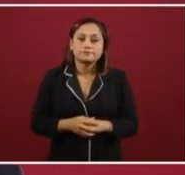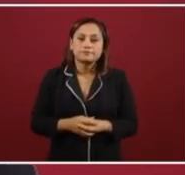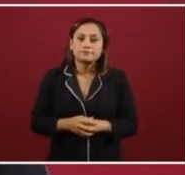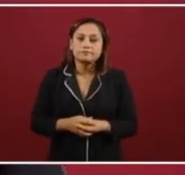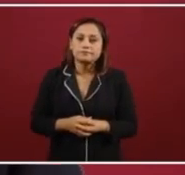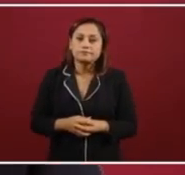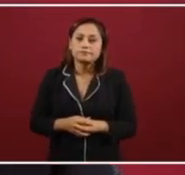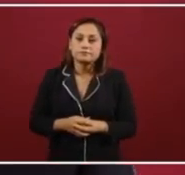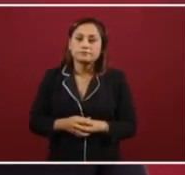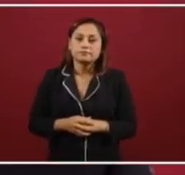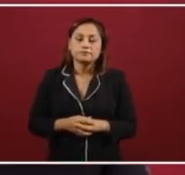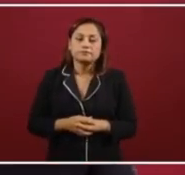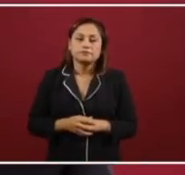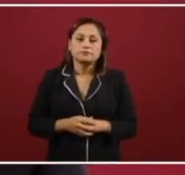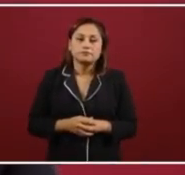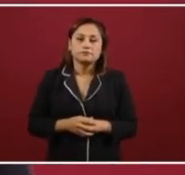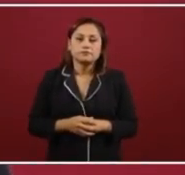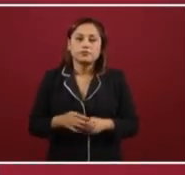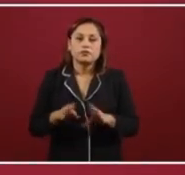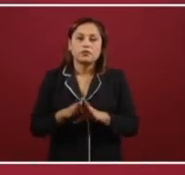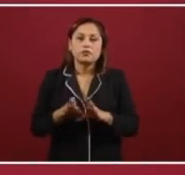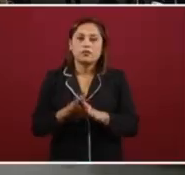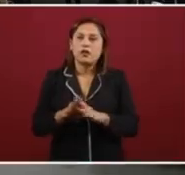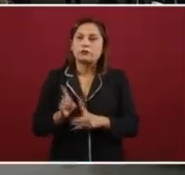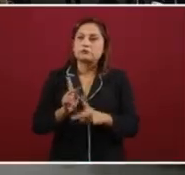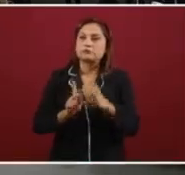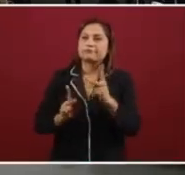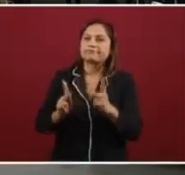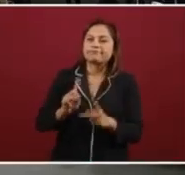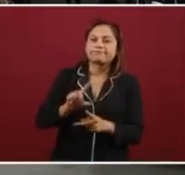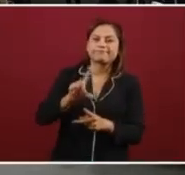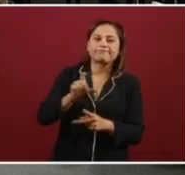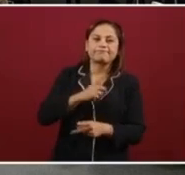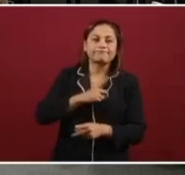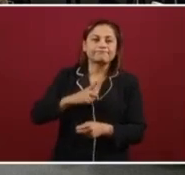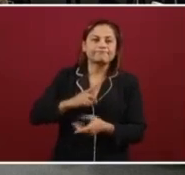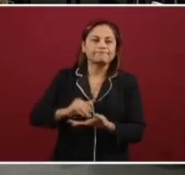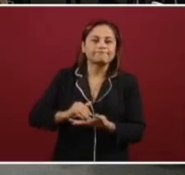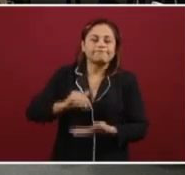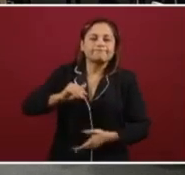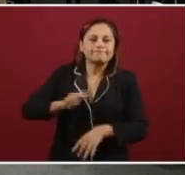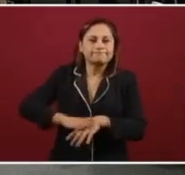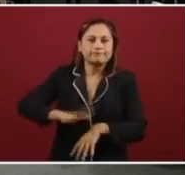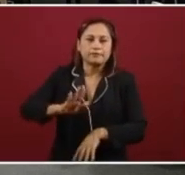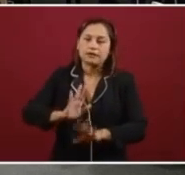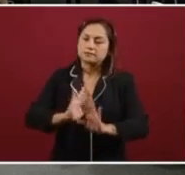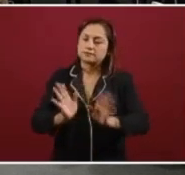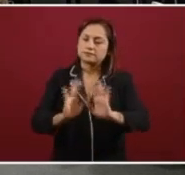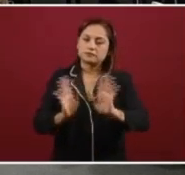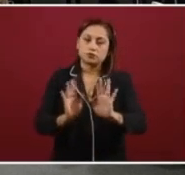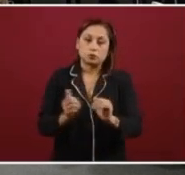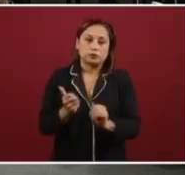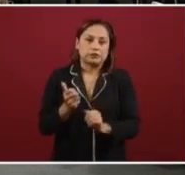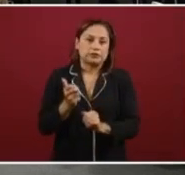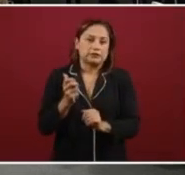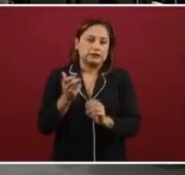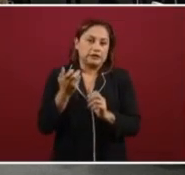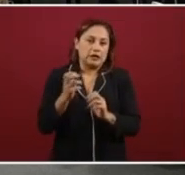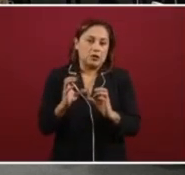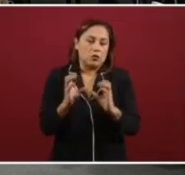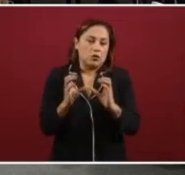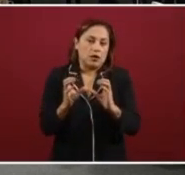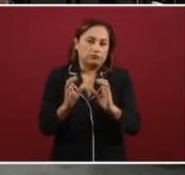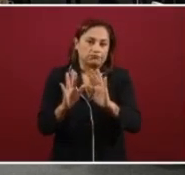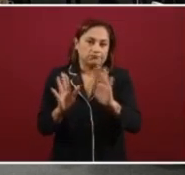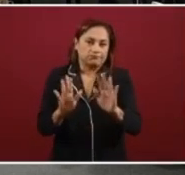aumentar deuda este año y no queremos aumentar deuda pública el